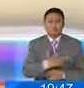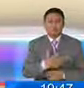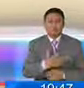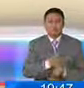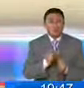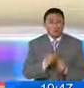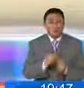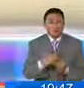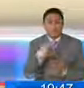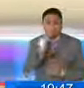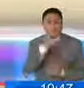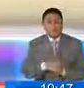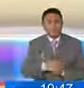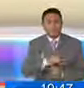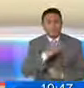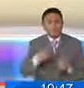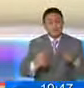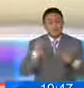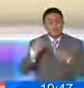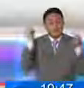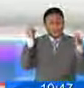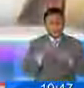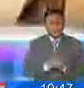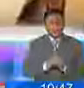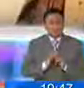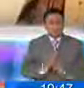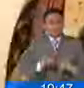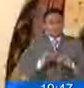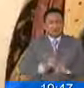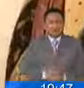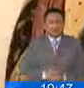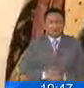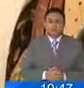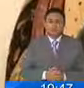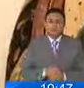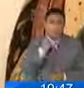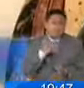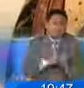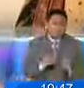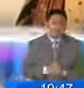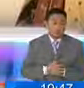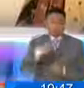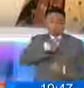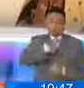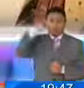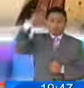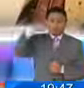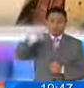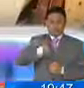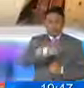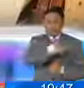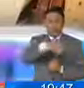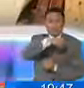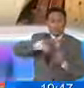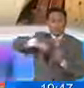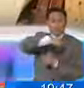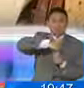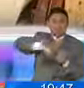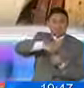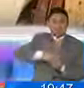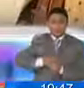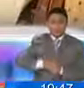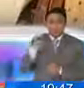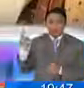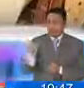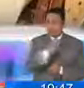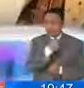carisma y que sigue adelante. Es como que si yo fuera el sol y ellos los planetas,